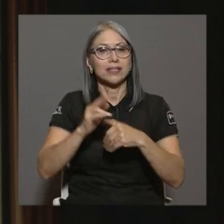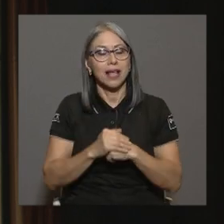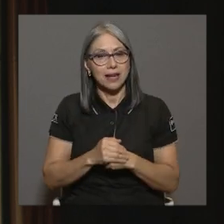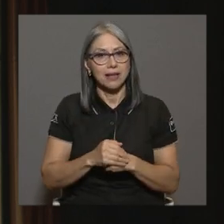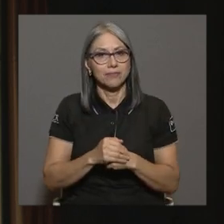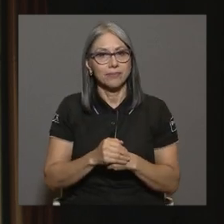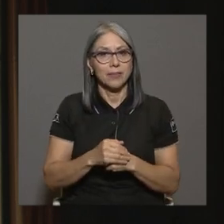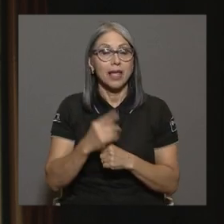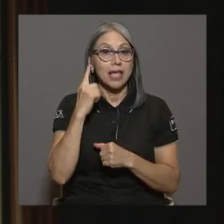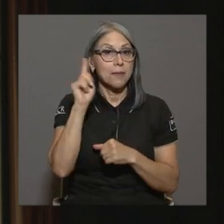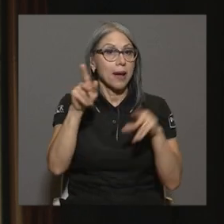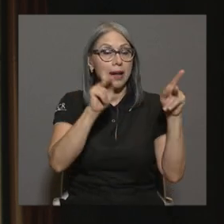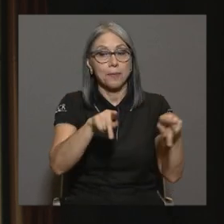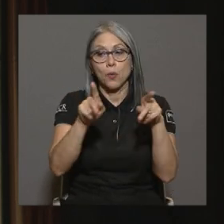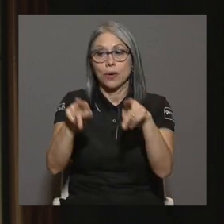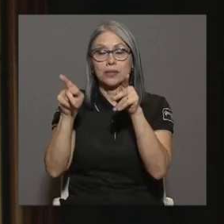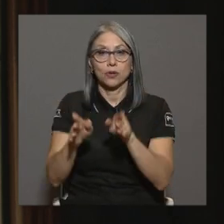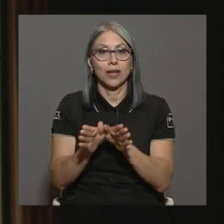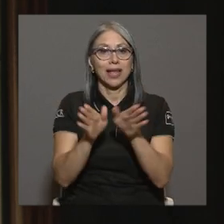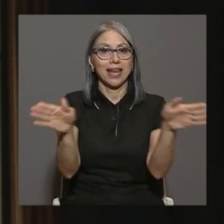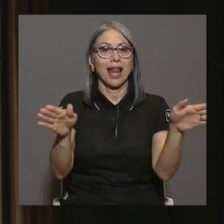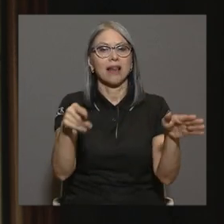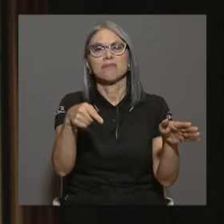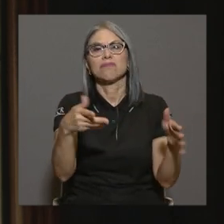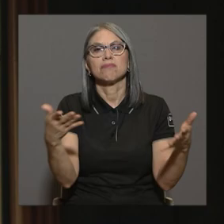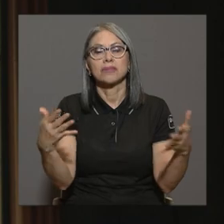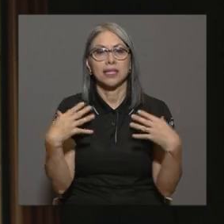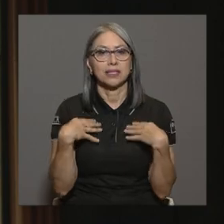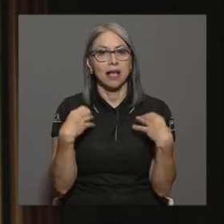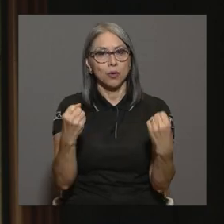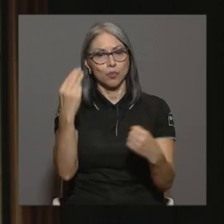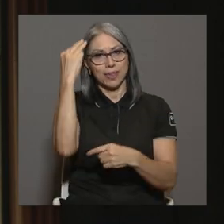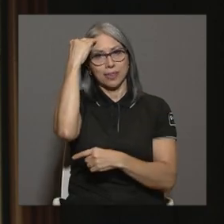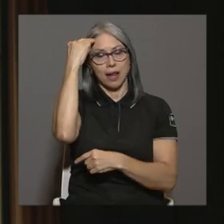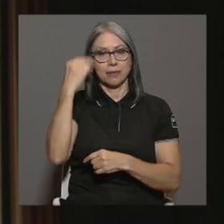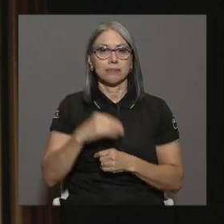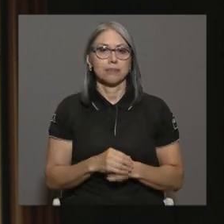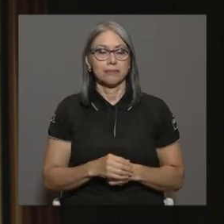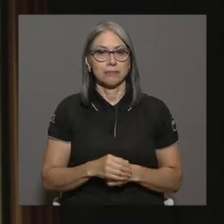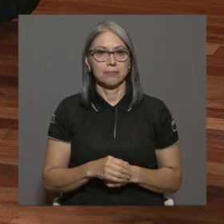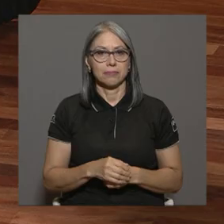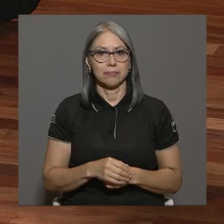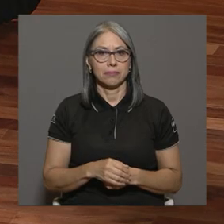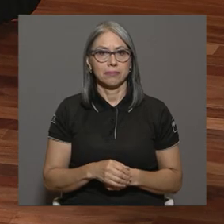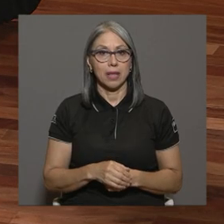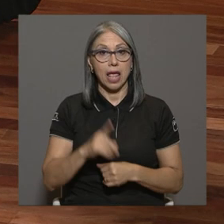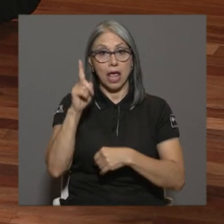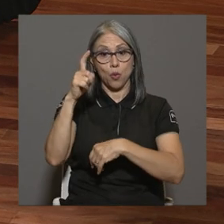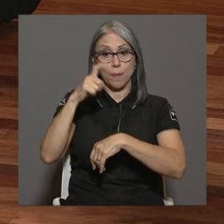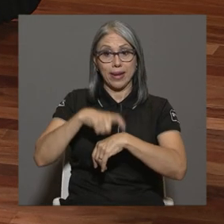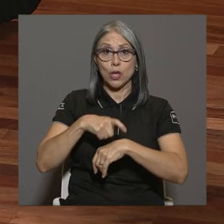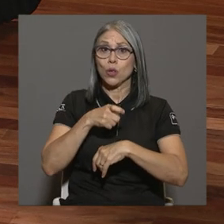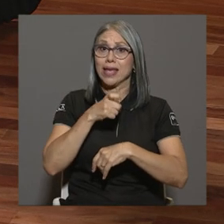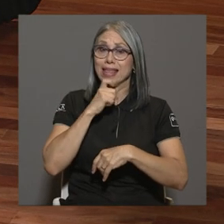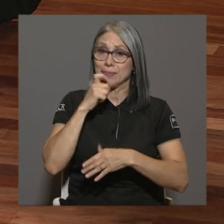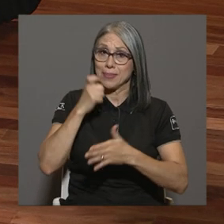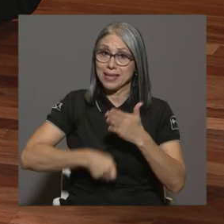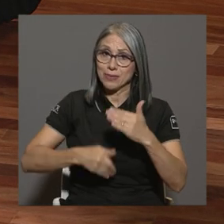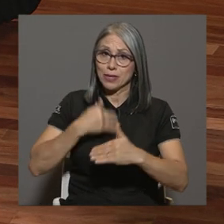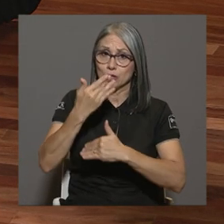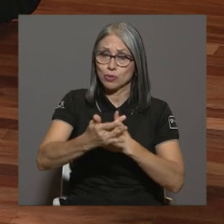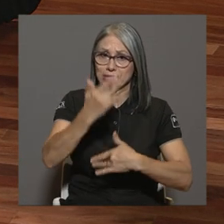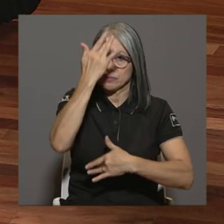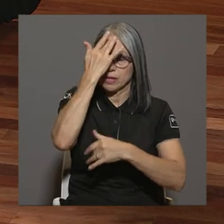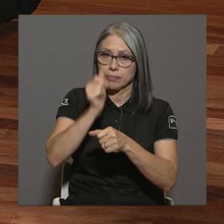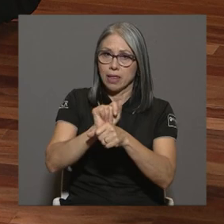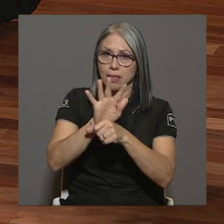la población en general, la salud mental. En un periodo de crisis